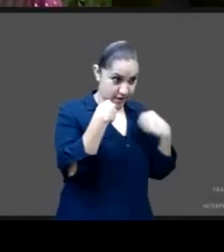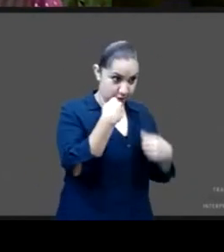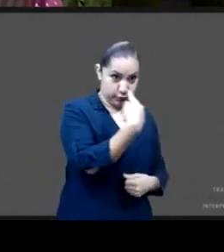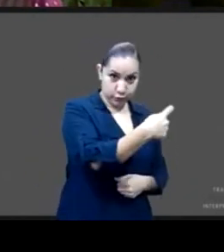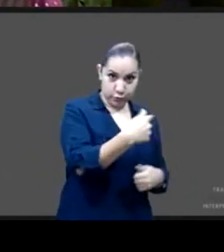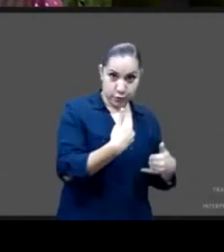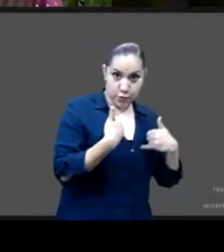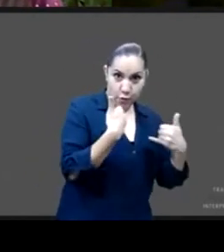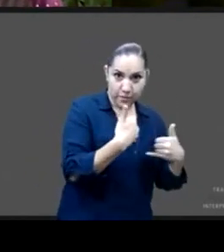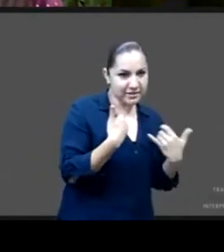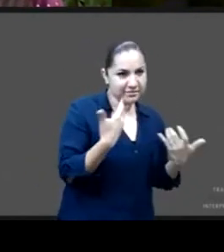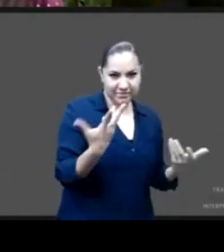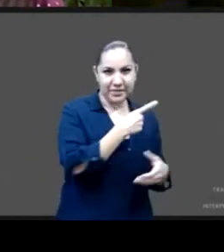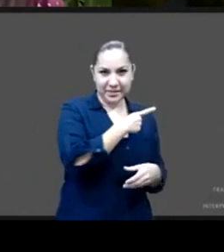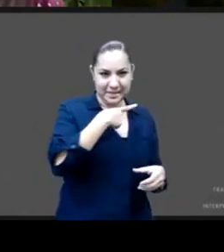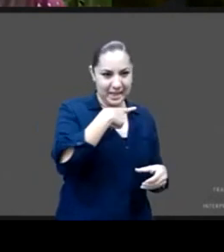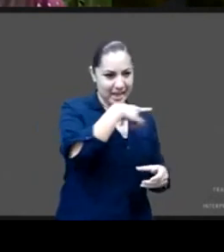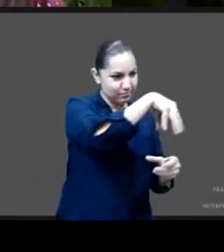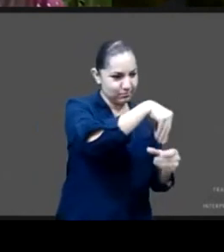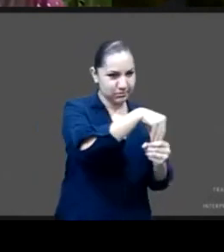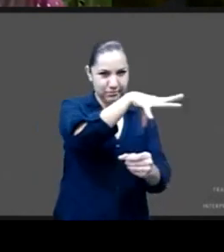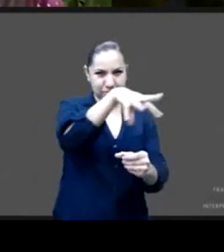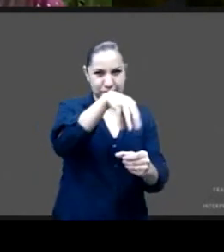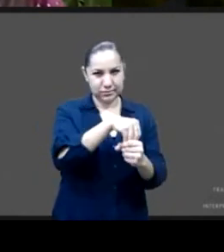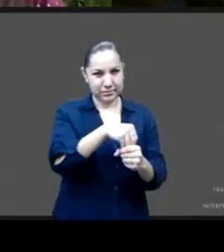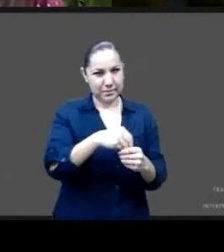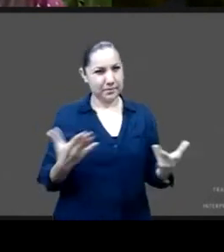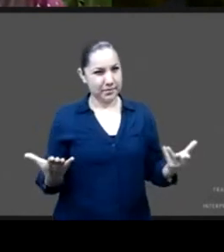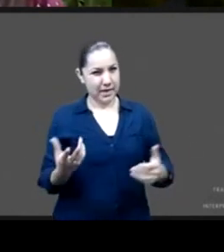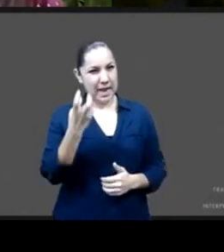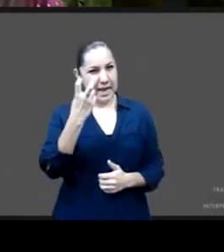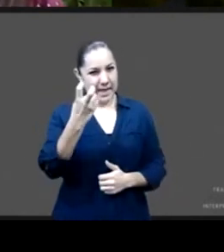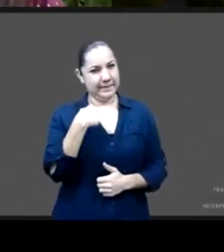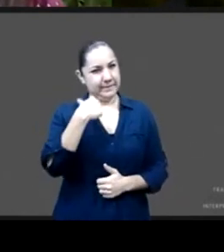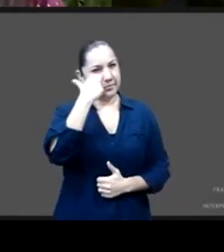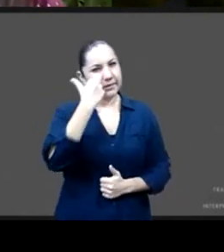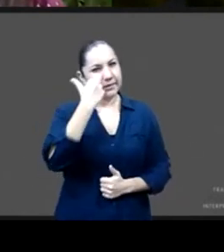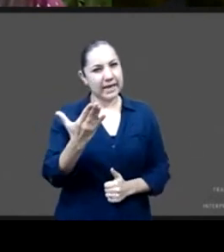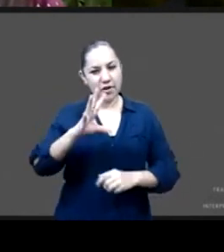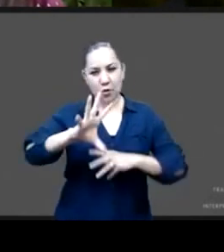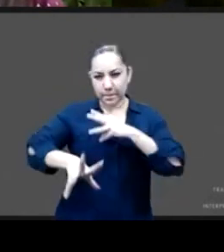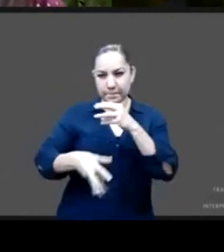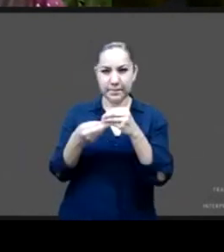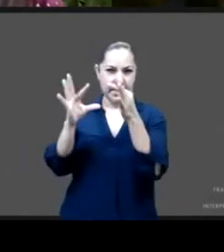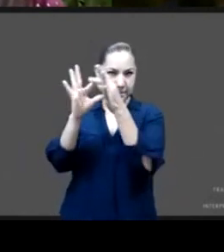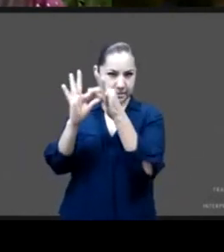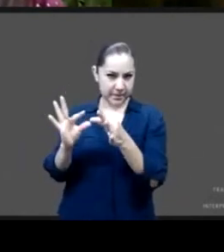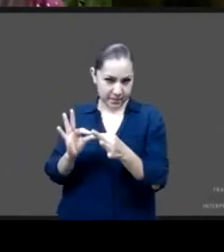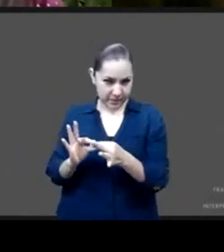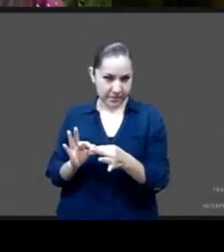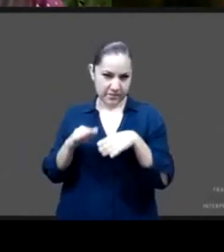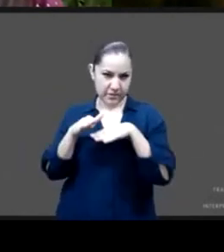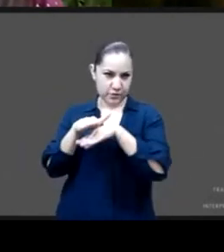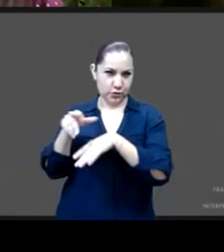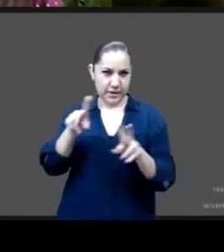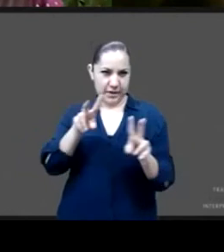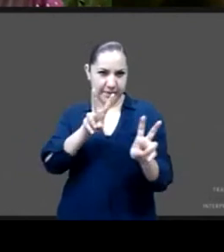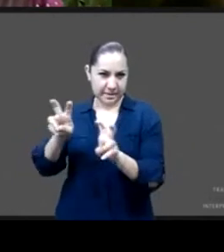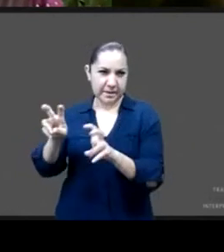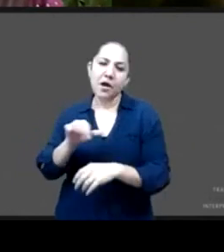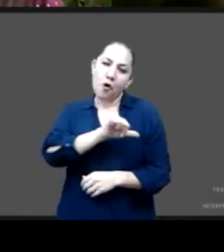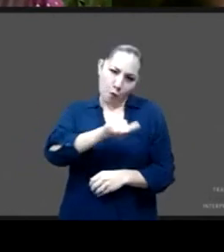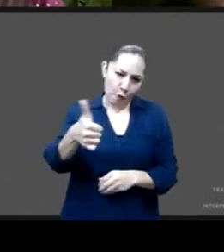integrado yo quisiera sí, esos son digamos los aportes que yo quería hacer a la conversación de los cómos hay otras cosas pero para no